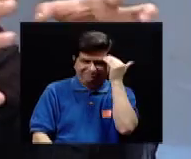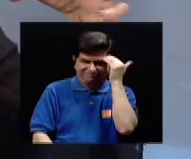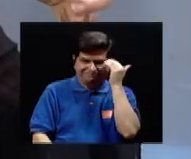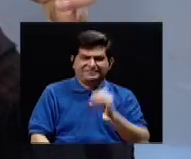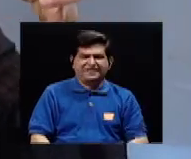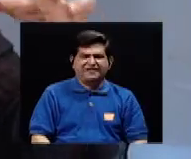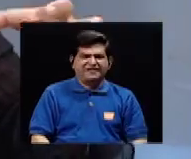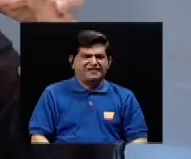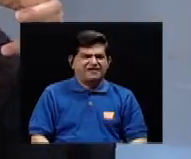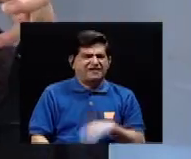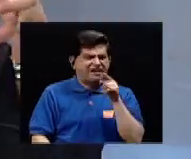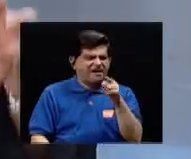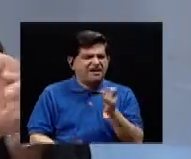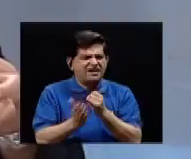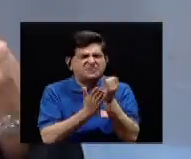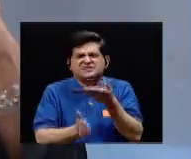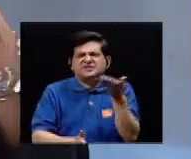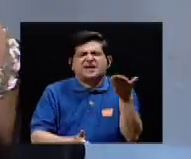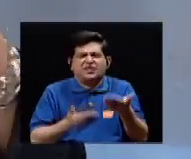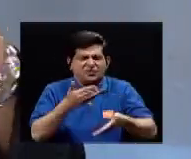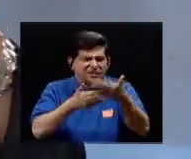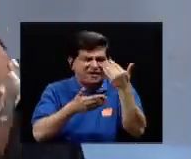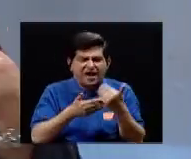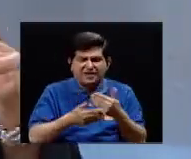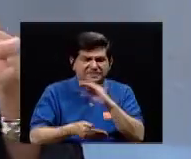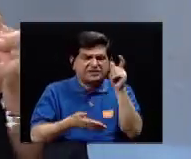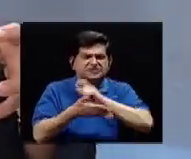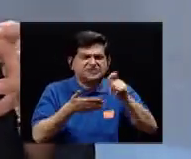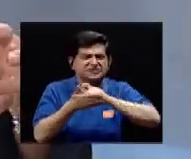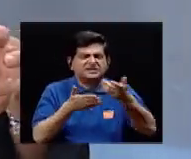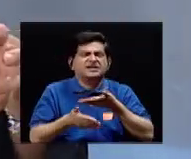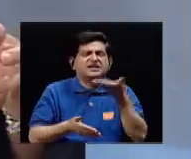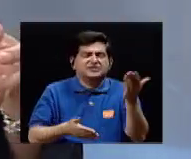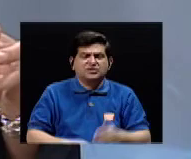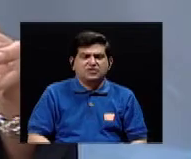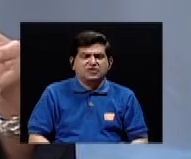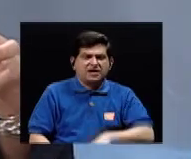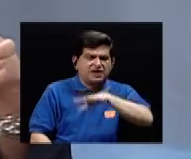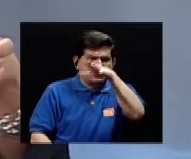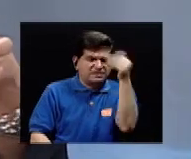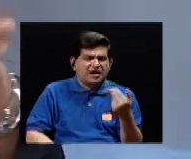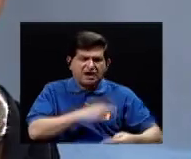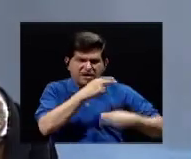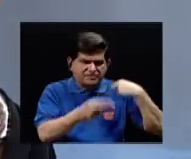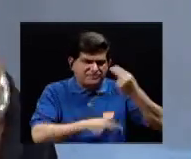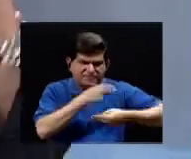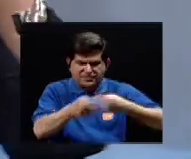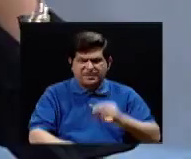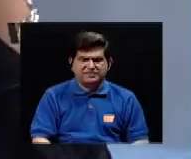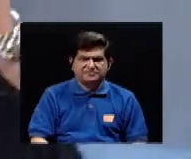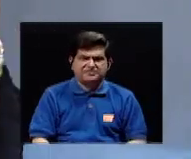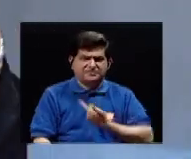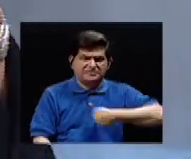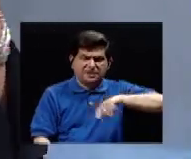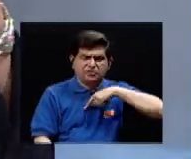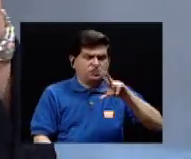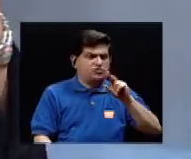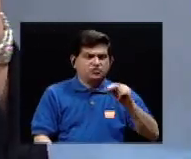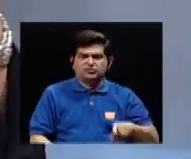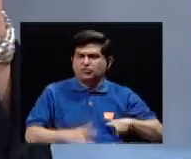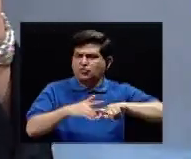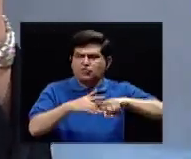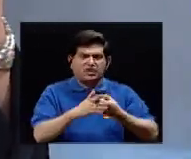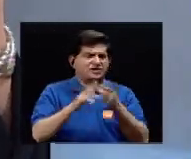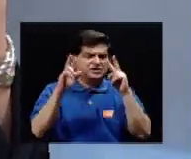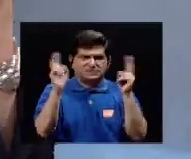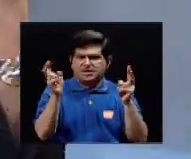qué era lo que se había investigado y qué era lo que se había escrito sobre afrodescendencia. No estamos inaugurando